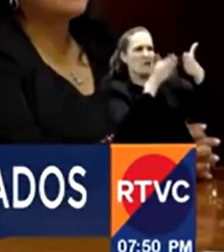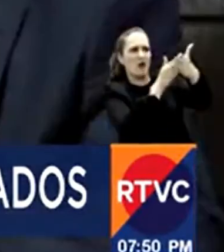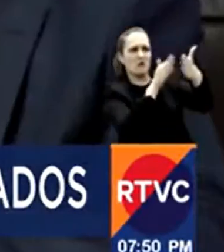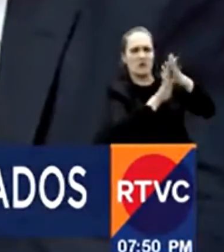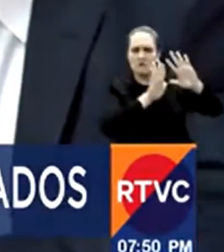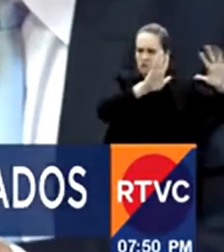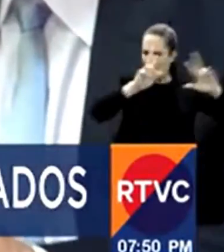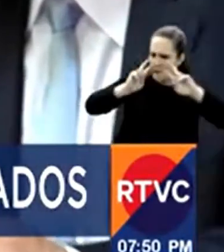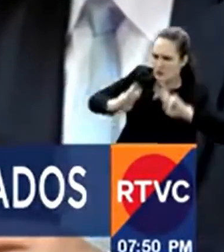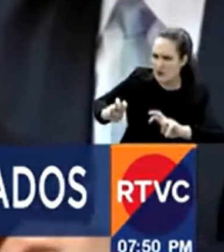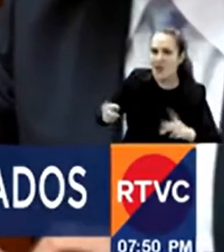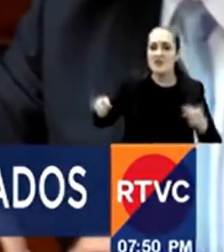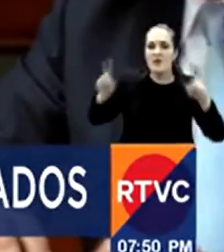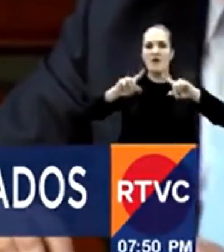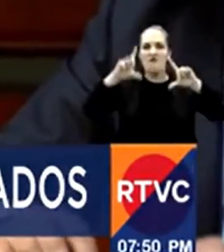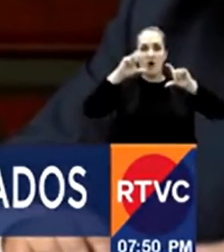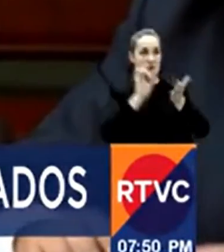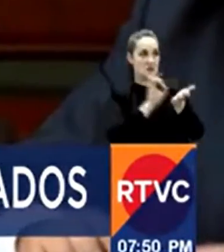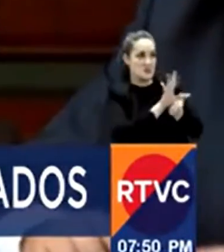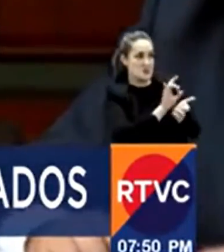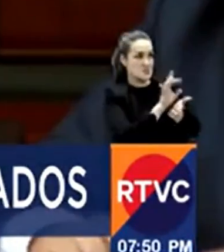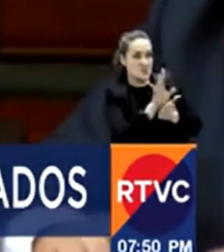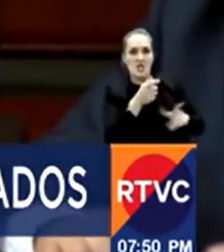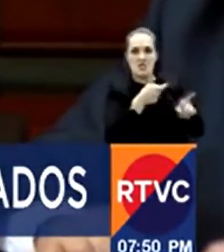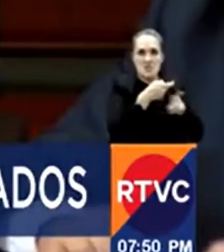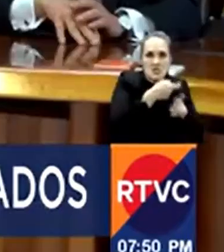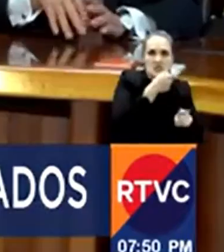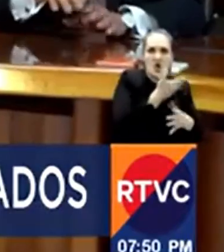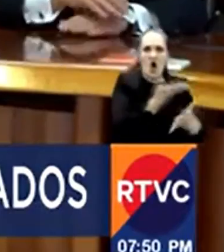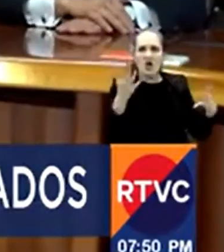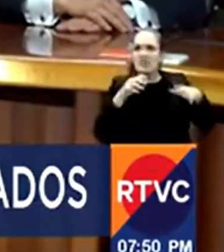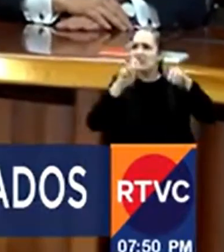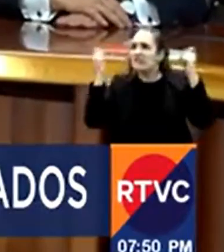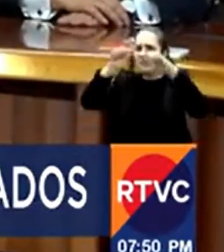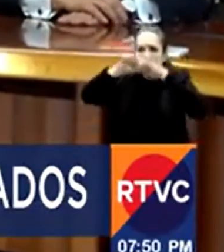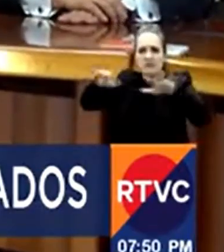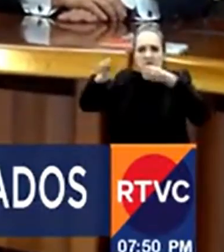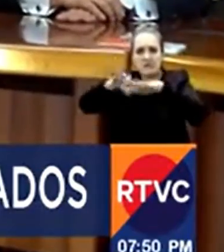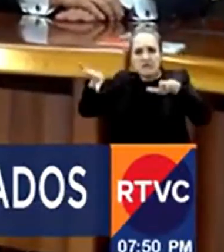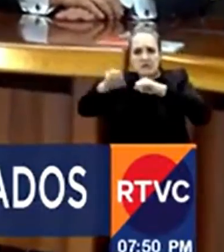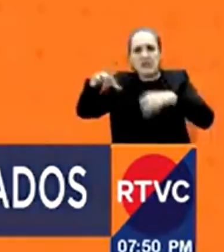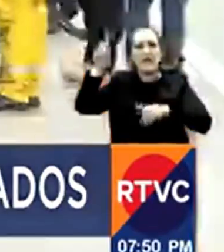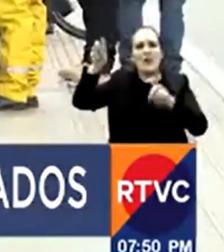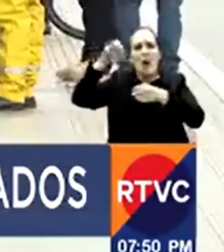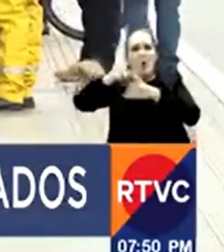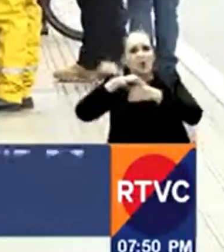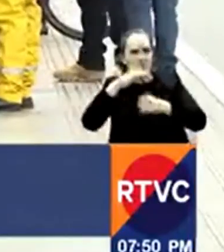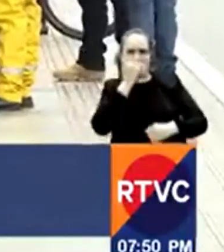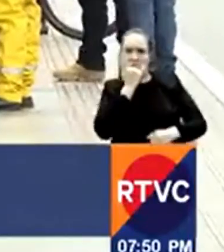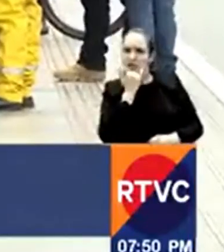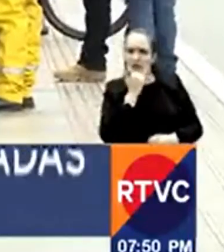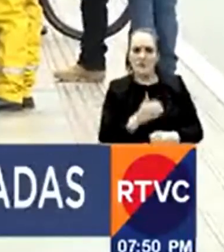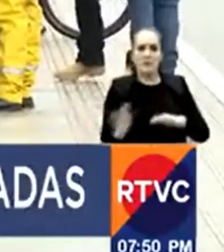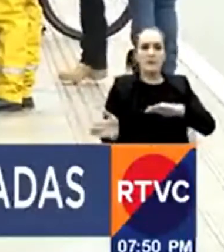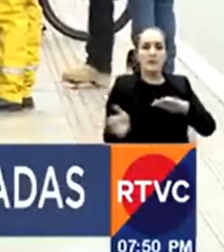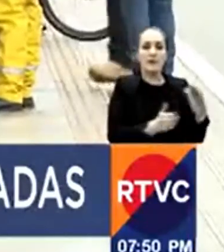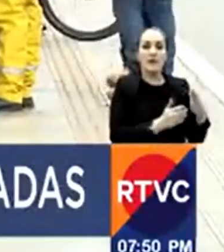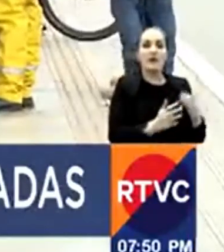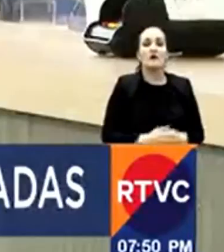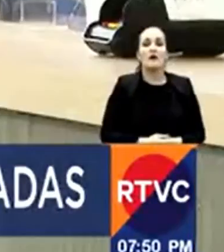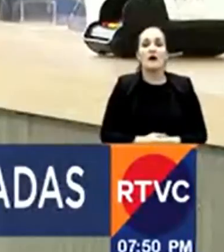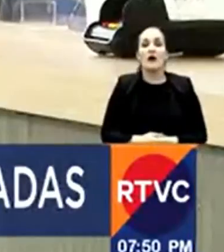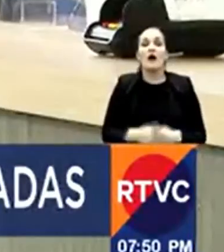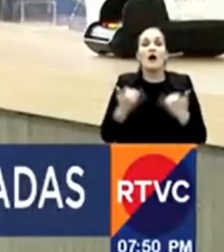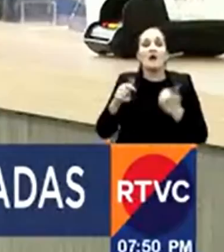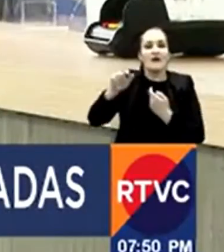el uso de las fotografías y mensajes en contra de los togados en vallas publicitarias con fines electorales. Inició el segundo pago del